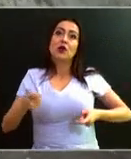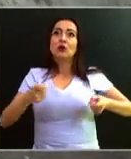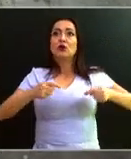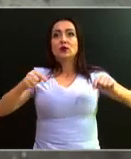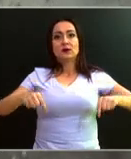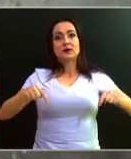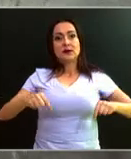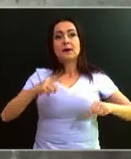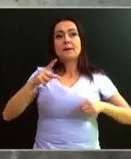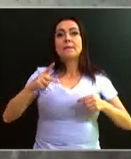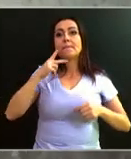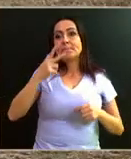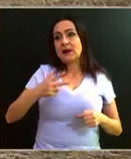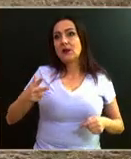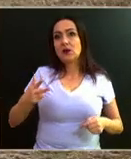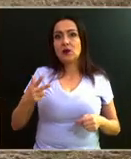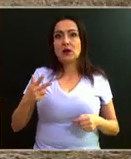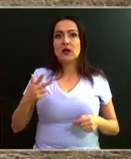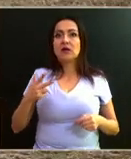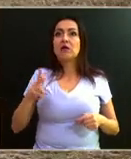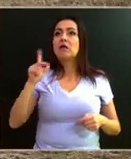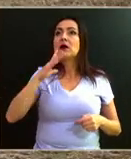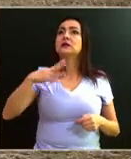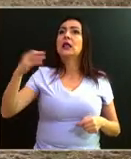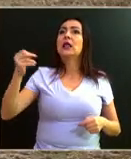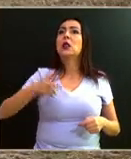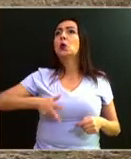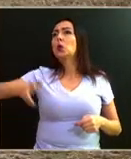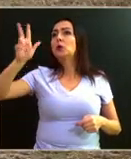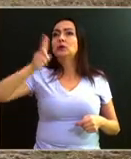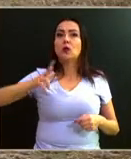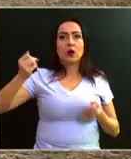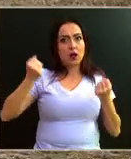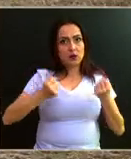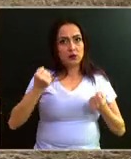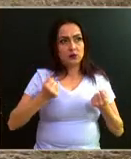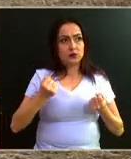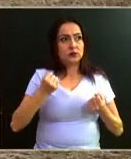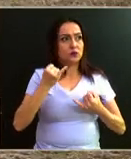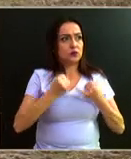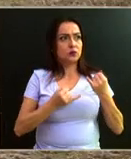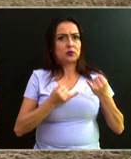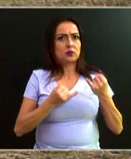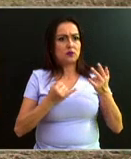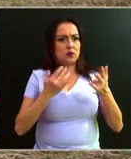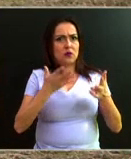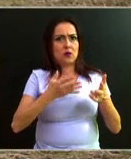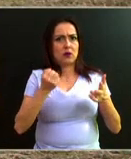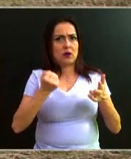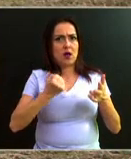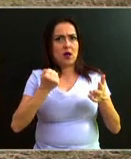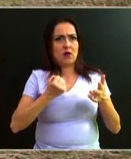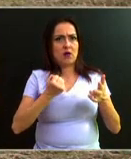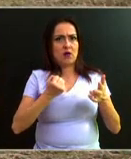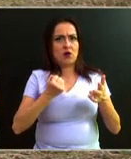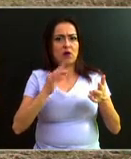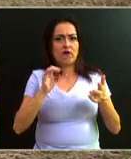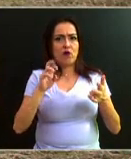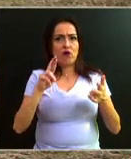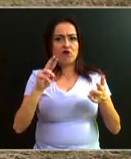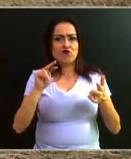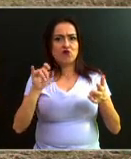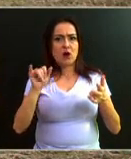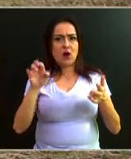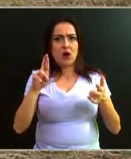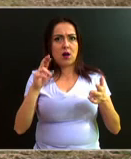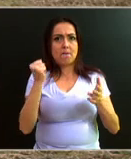el parqueo, la gente que iba saliendo con los carros y el último carro, una Forerunner,